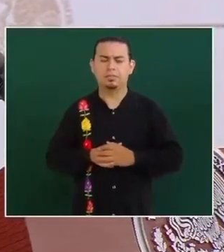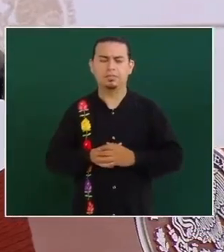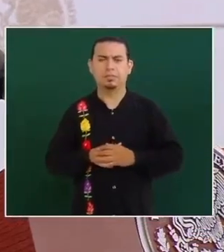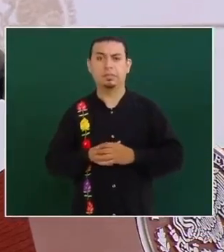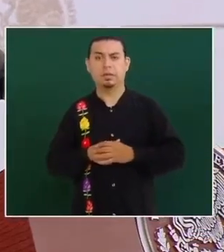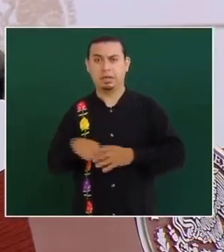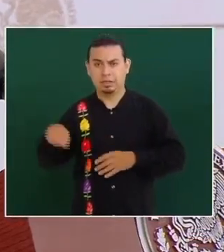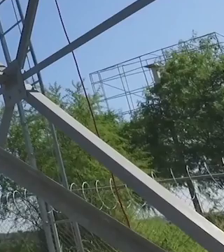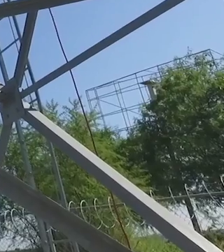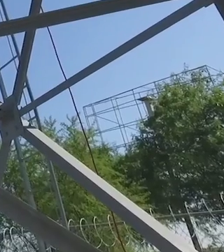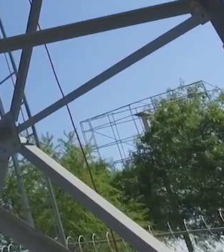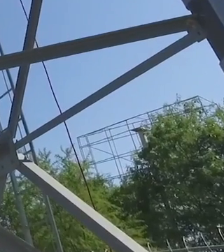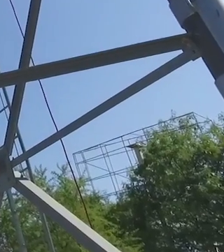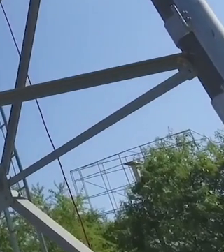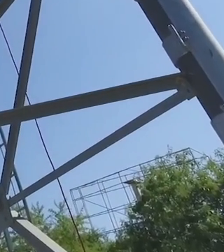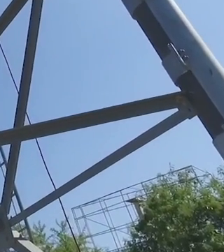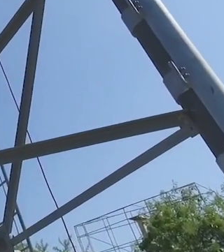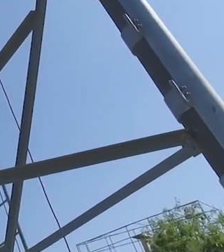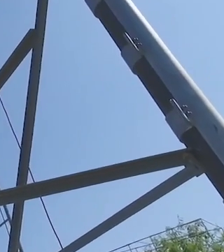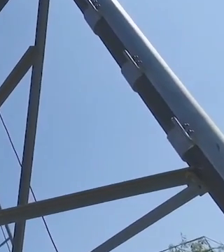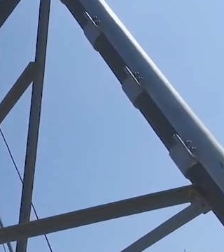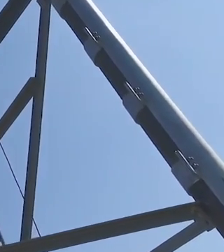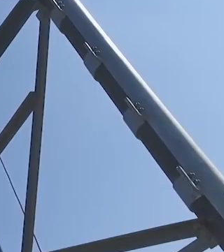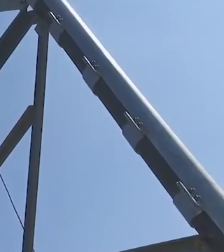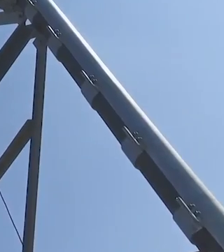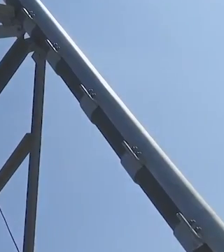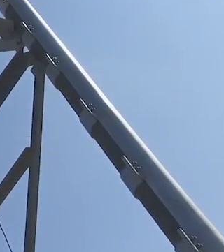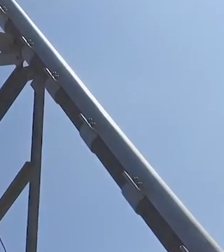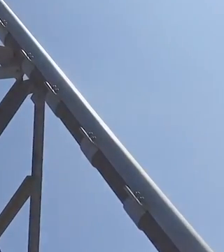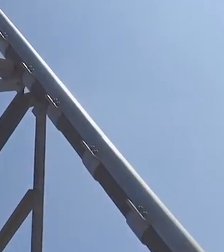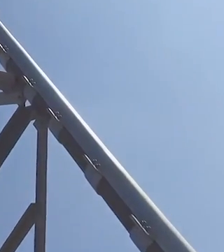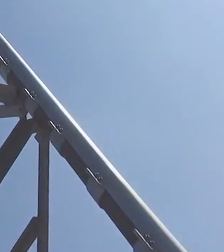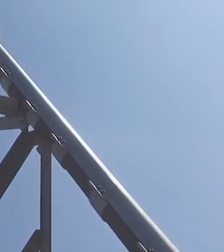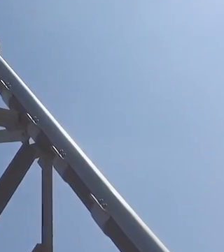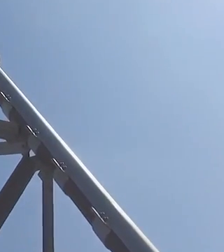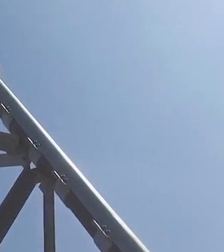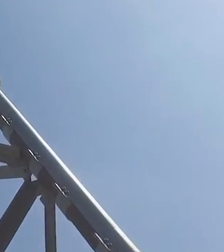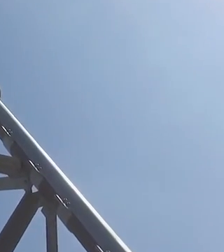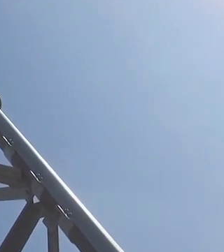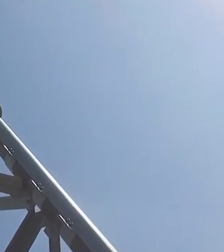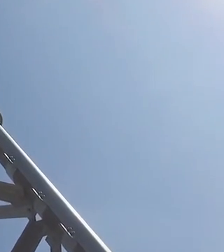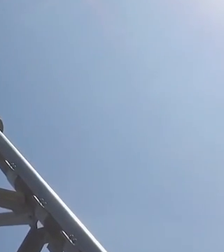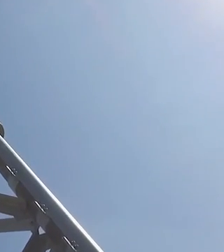y tiene la red de fibra óptica